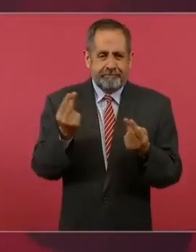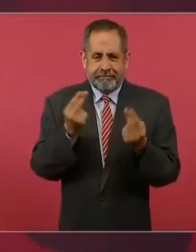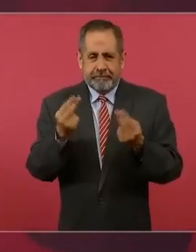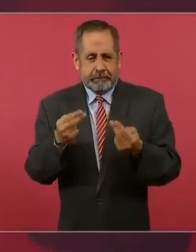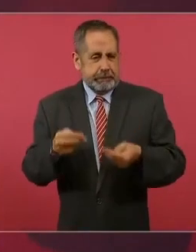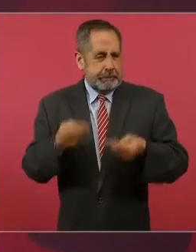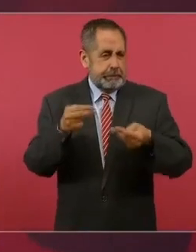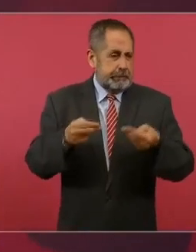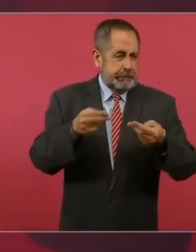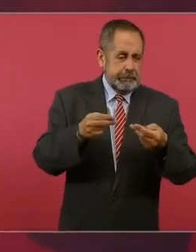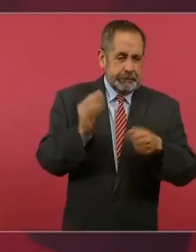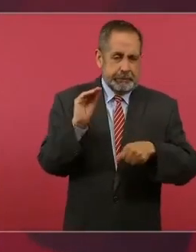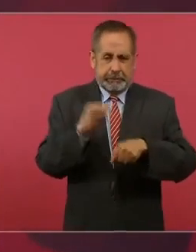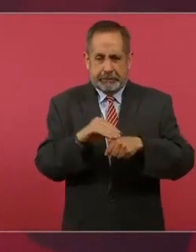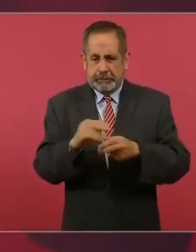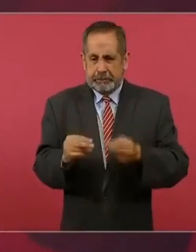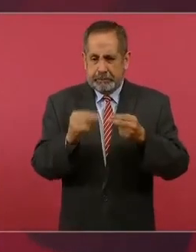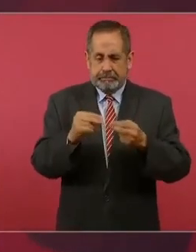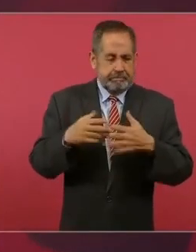privilegiados